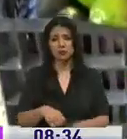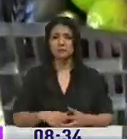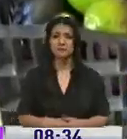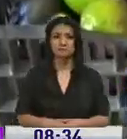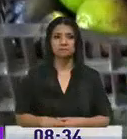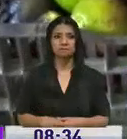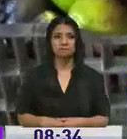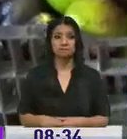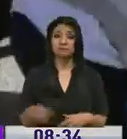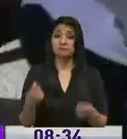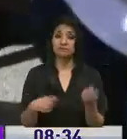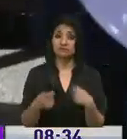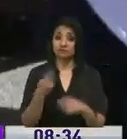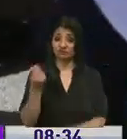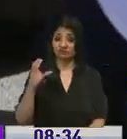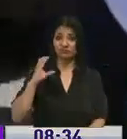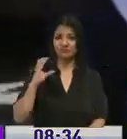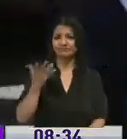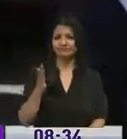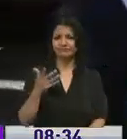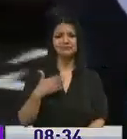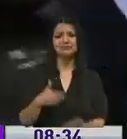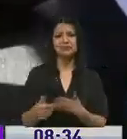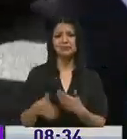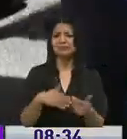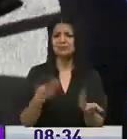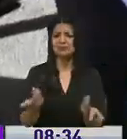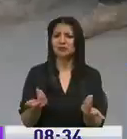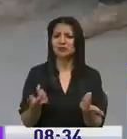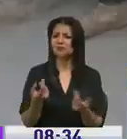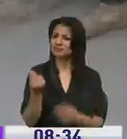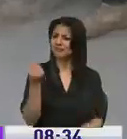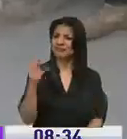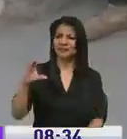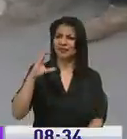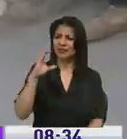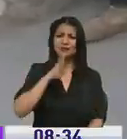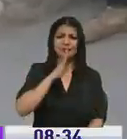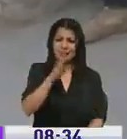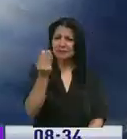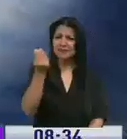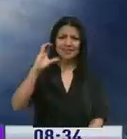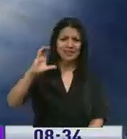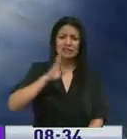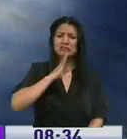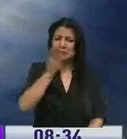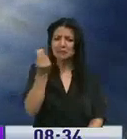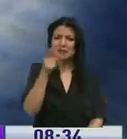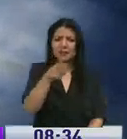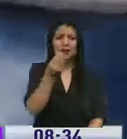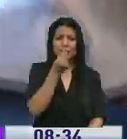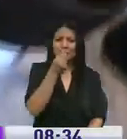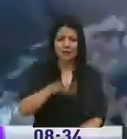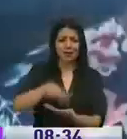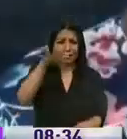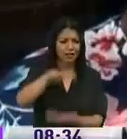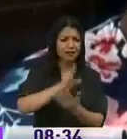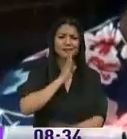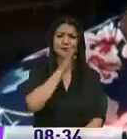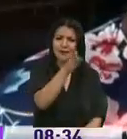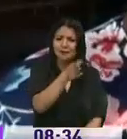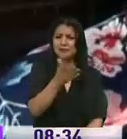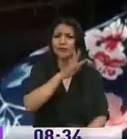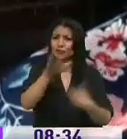deja grandes ganancias, pero ni ella entiende cómo logra al final del día que todos se acuesten con la barriga llena. ¿Cómo